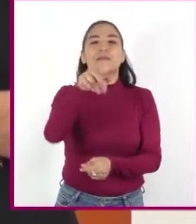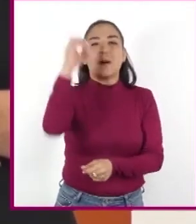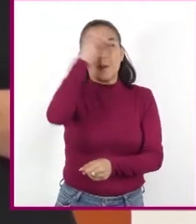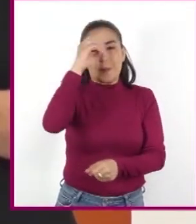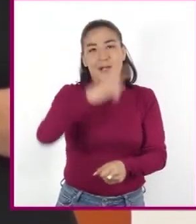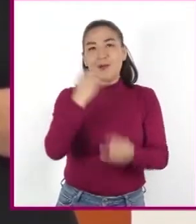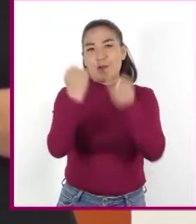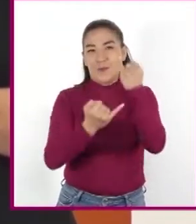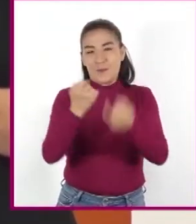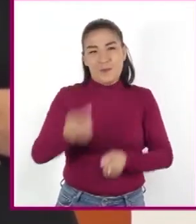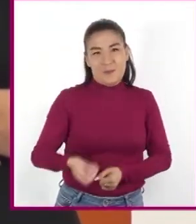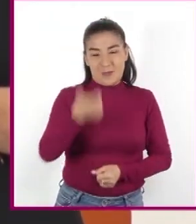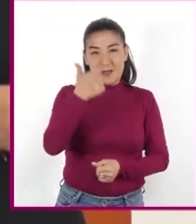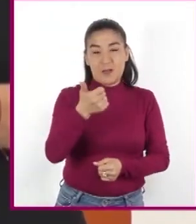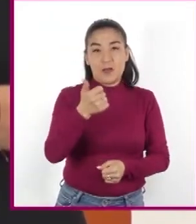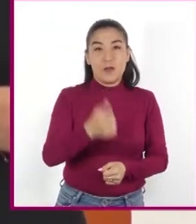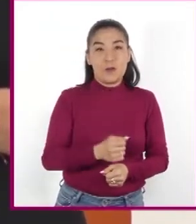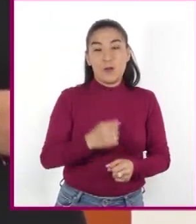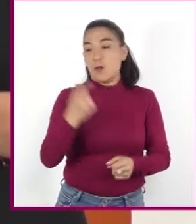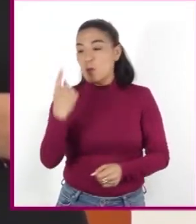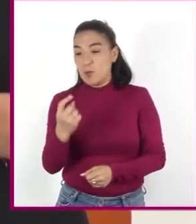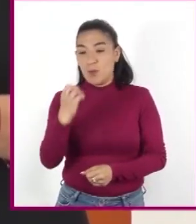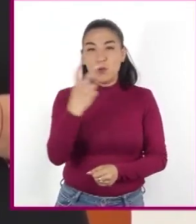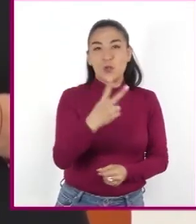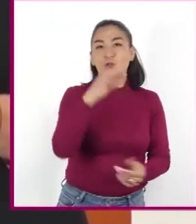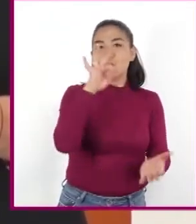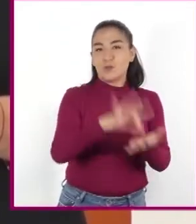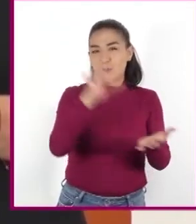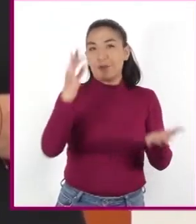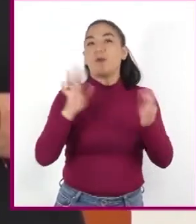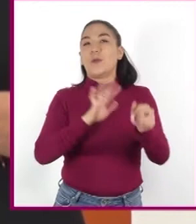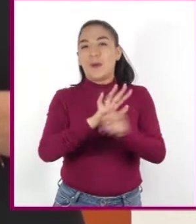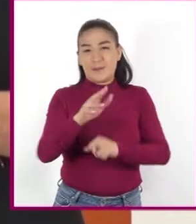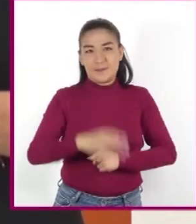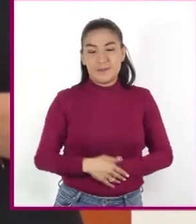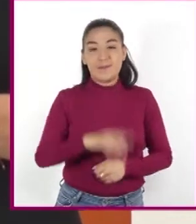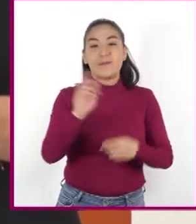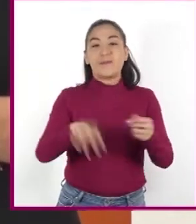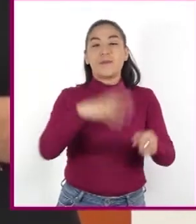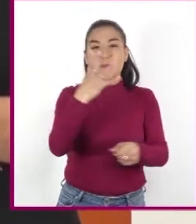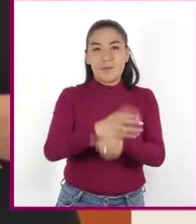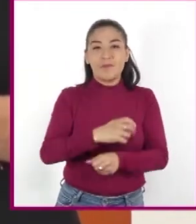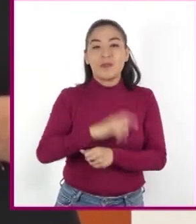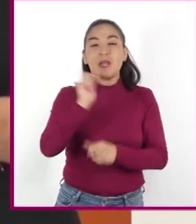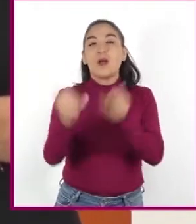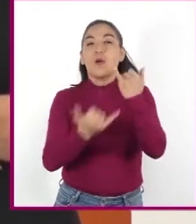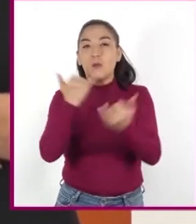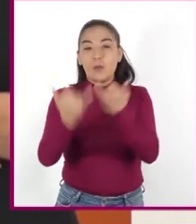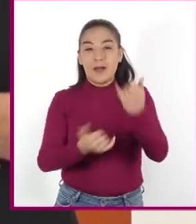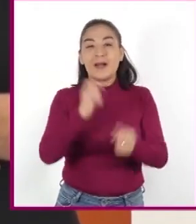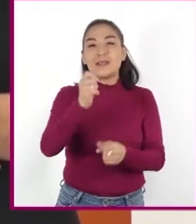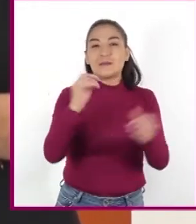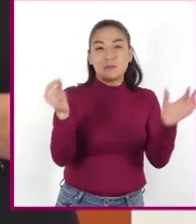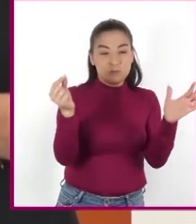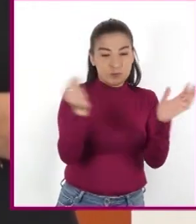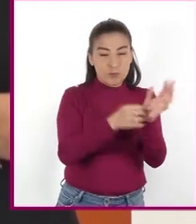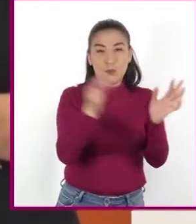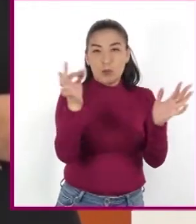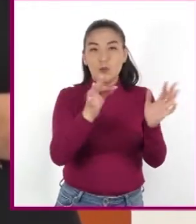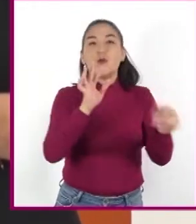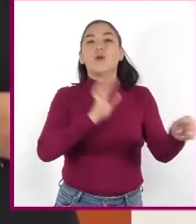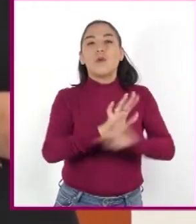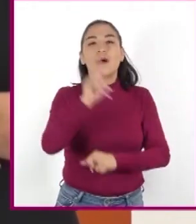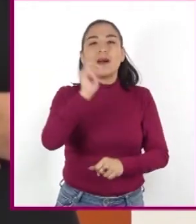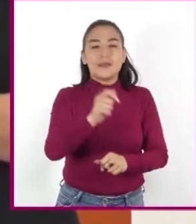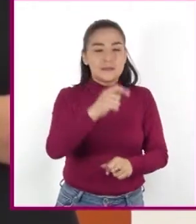y decidir si va por 1 o 2 puntos. 4. Jugar por un punto significa adivinar cuál es el